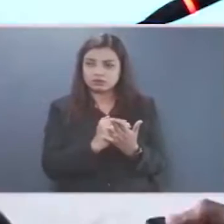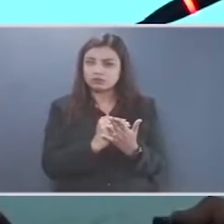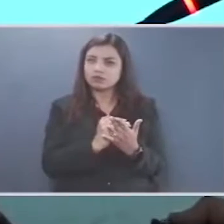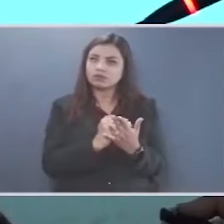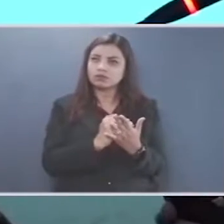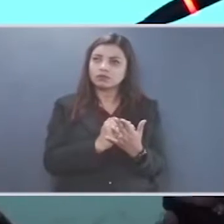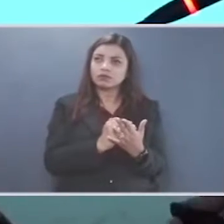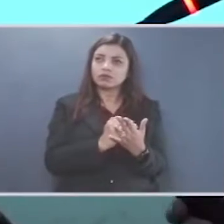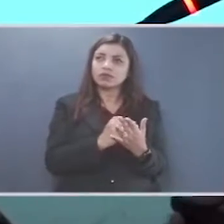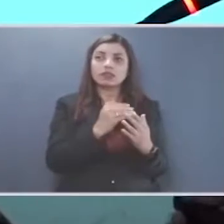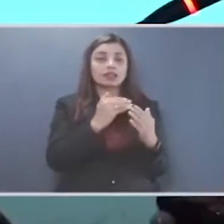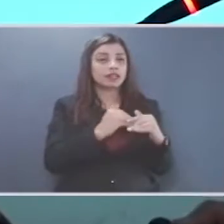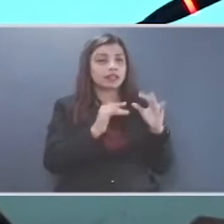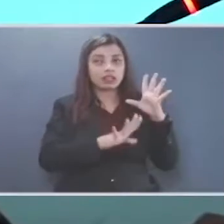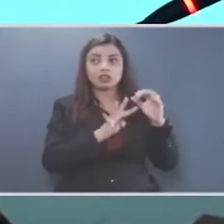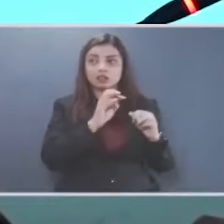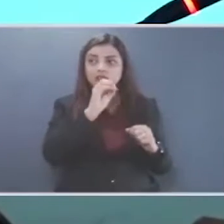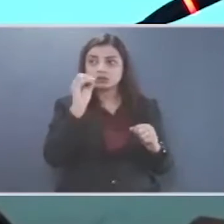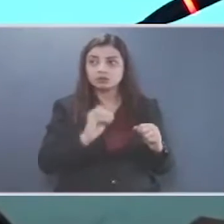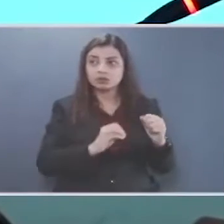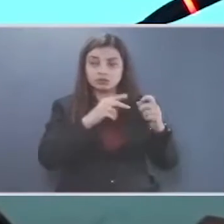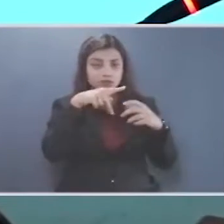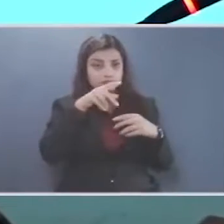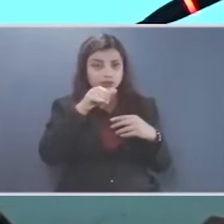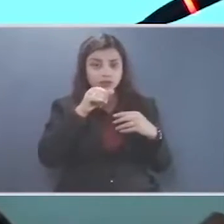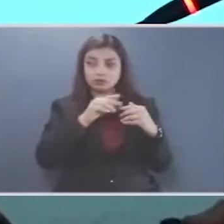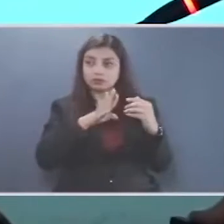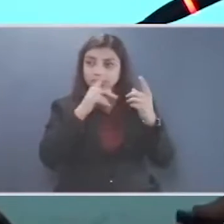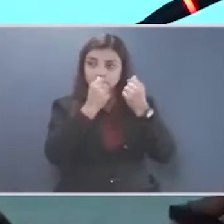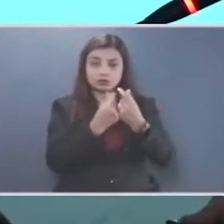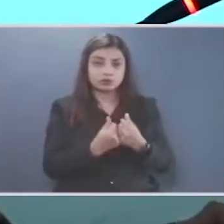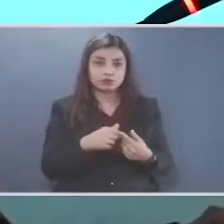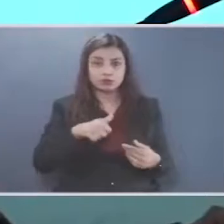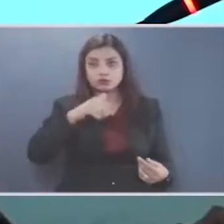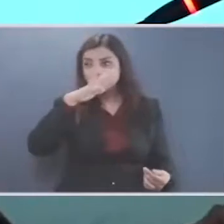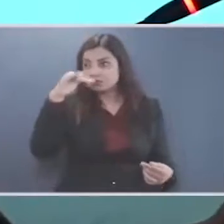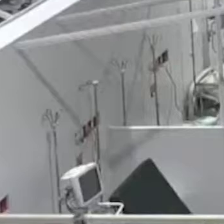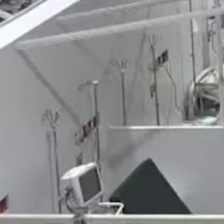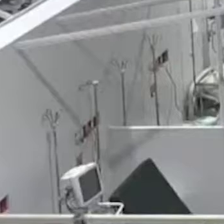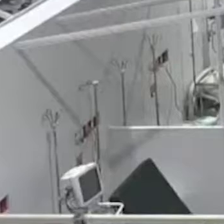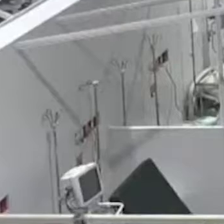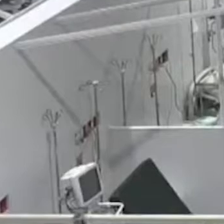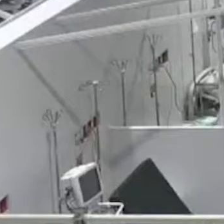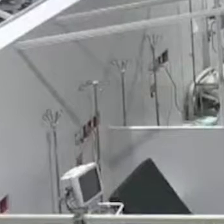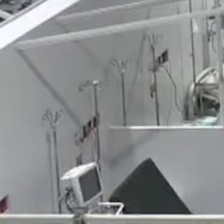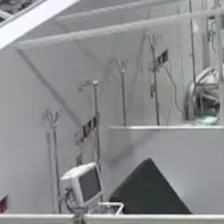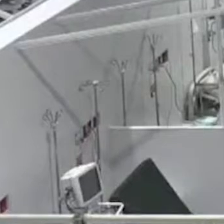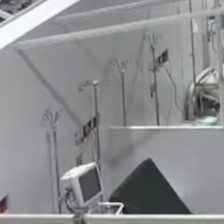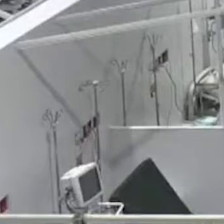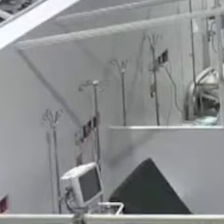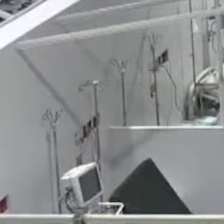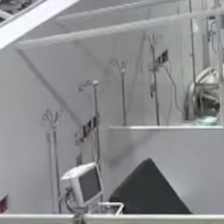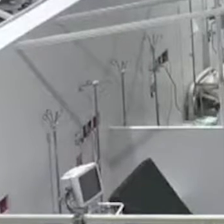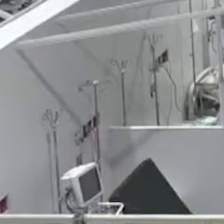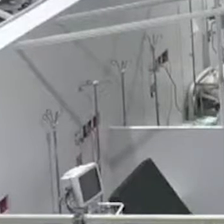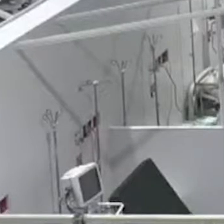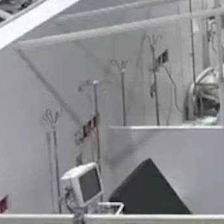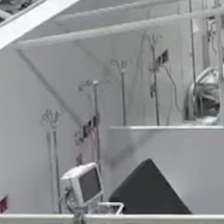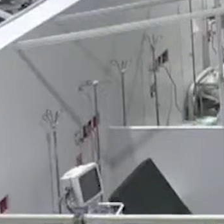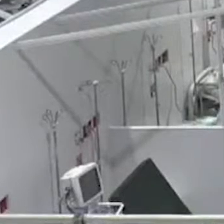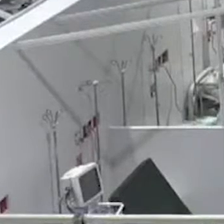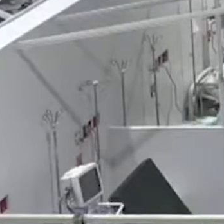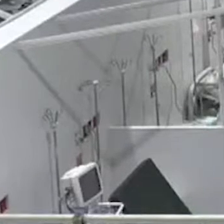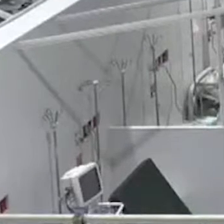45 y el 14 por ciento del presupuesto nacional el presupuesto general de la nación según el ministro de salud francisco a la vie